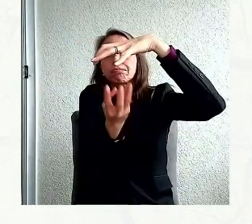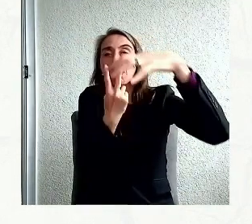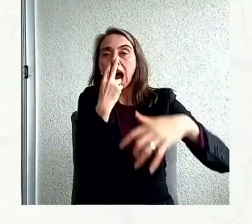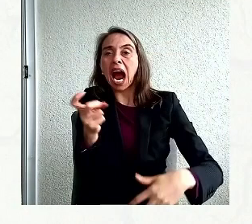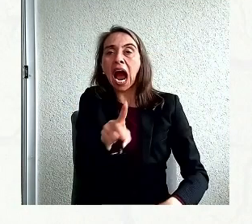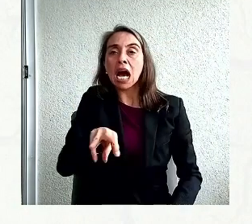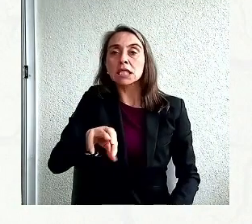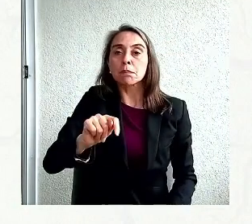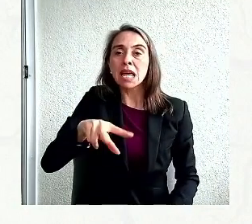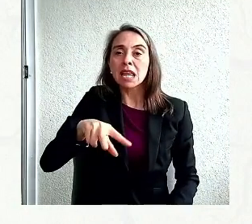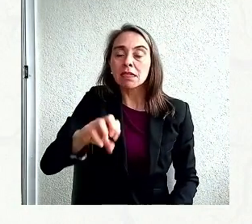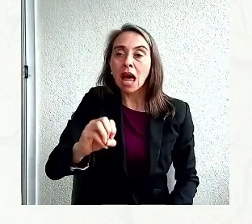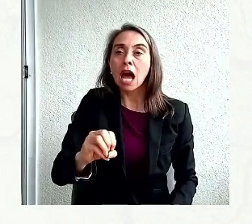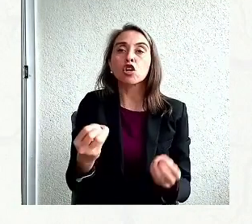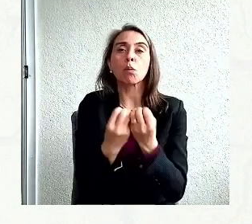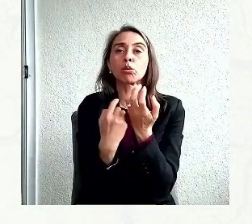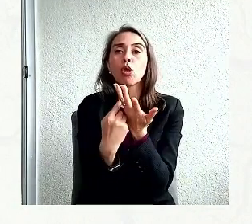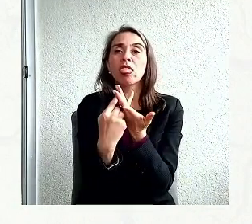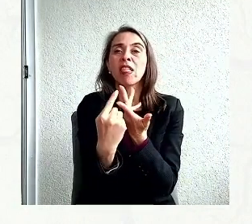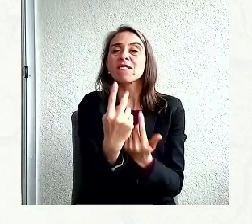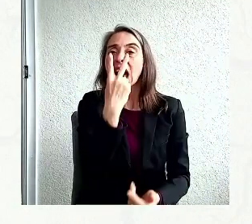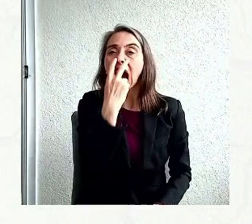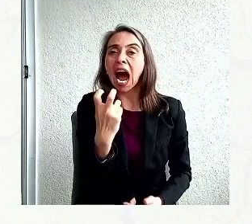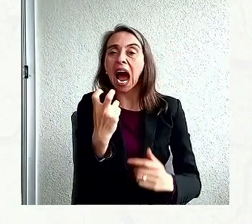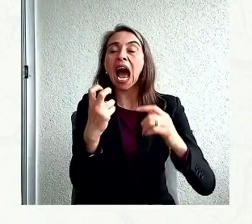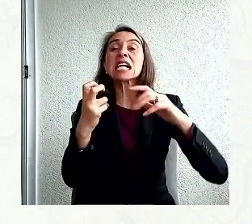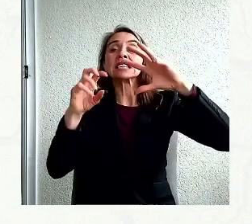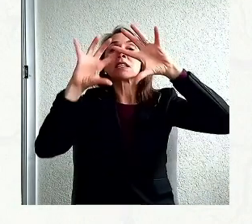muchos gases de efecto invernadero